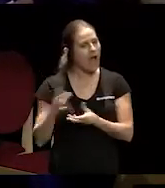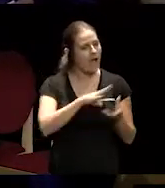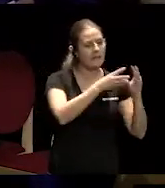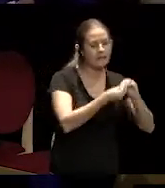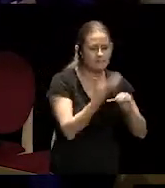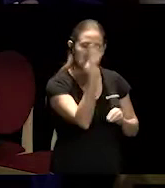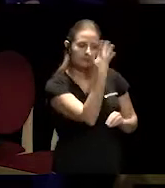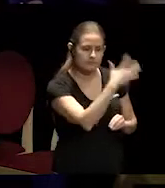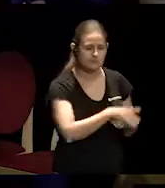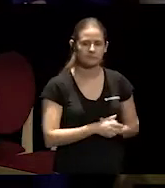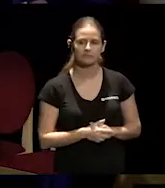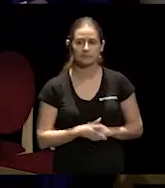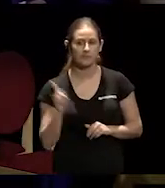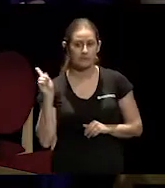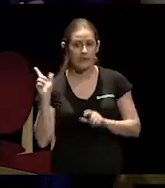Aquí